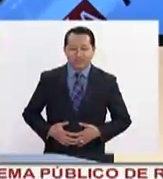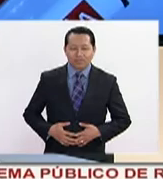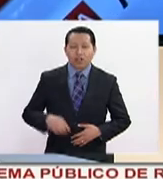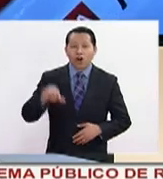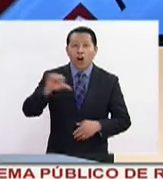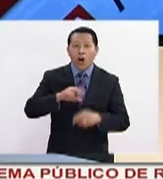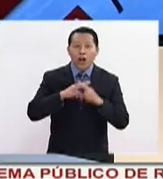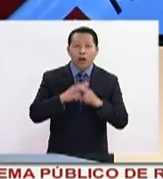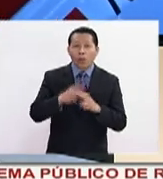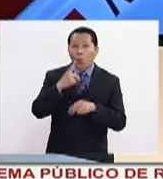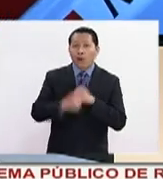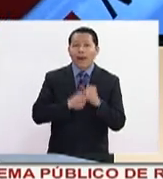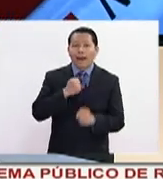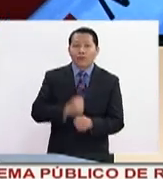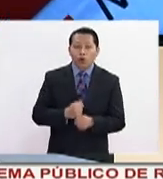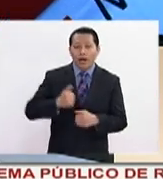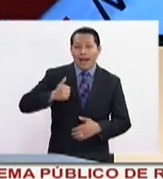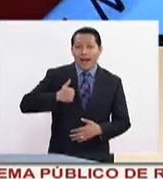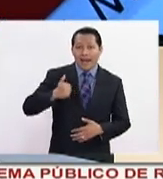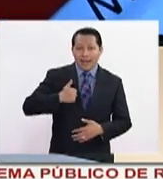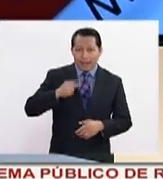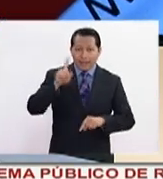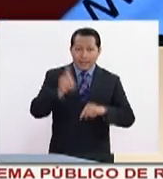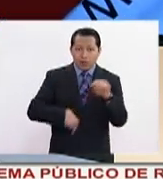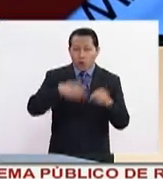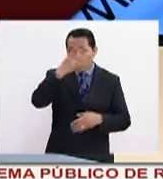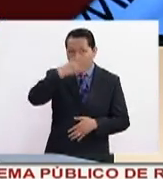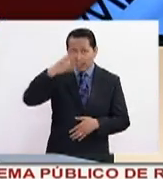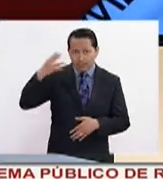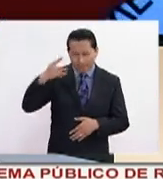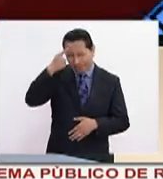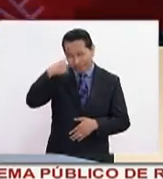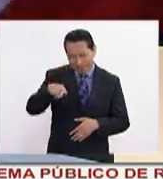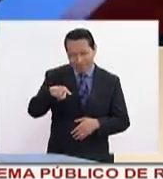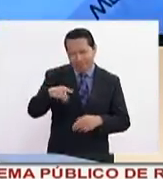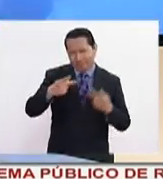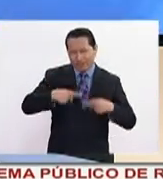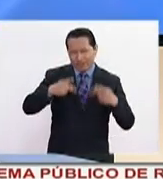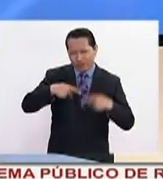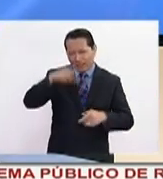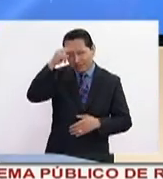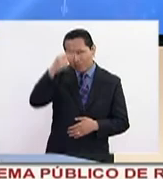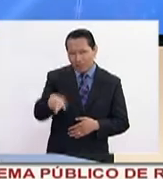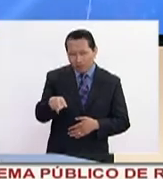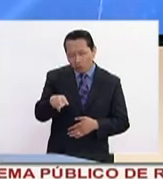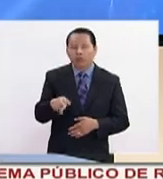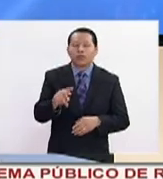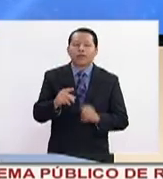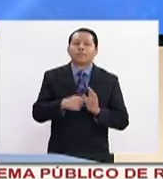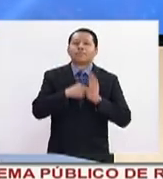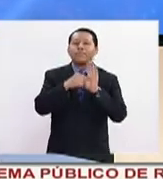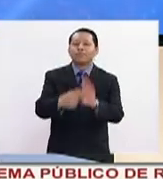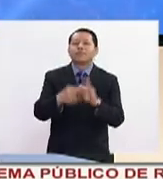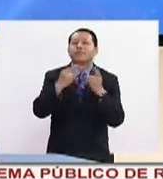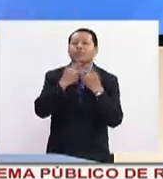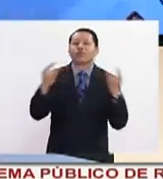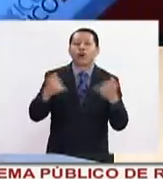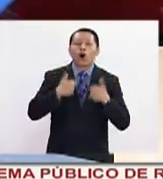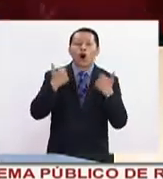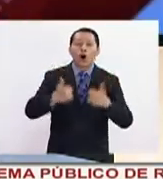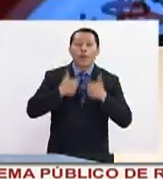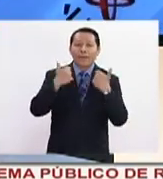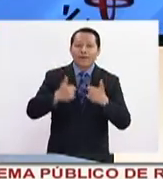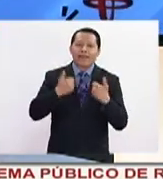Hoy se cumple un año de que Canadá eliminó la visa para los turistas mexicanos y bueno, le presentamos esta historia de un joven